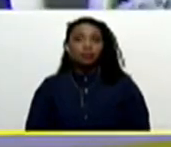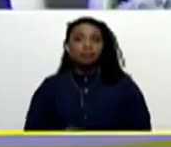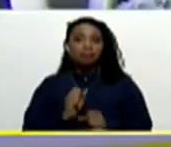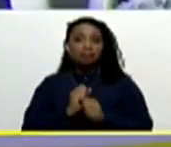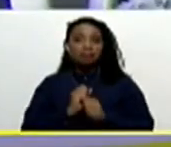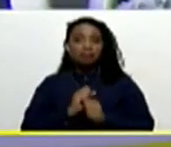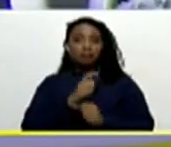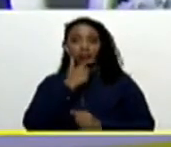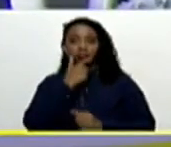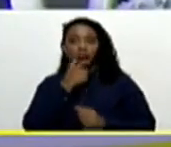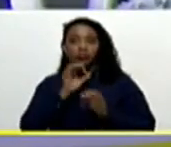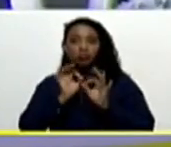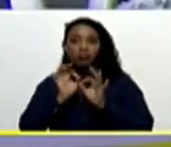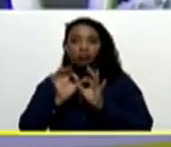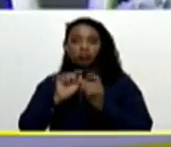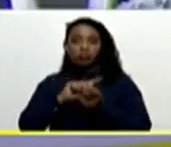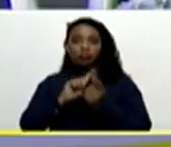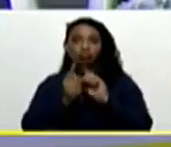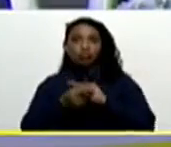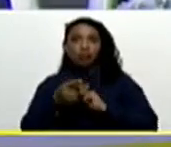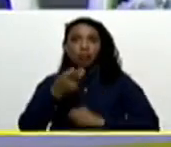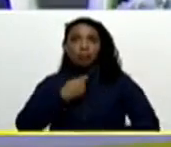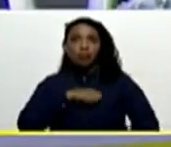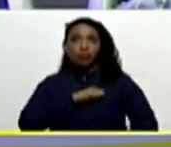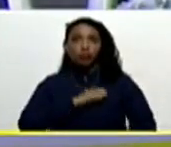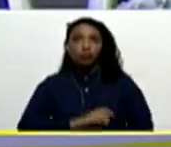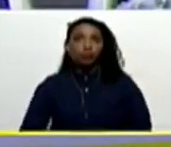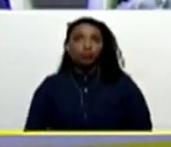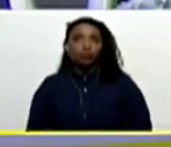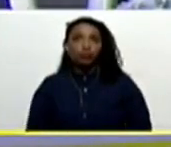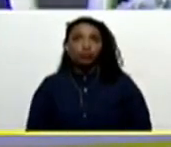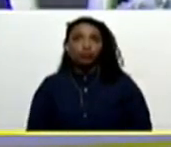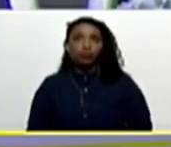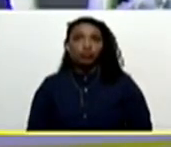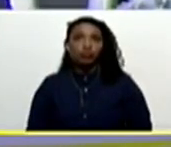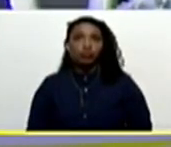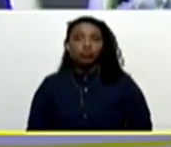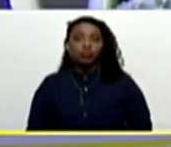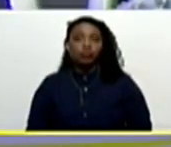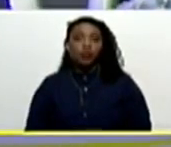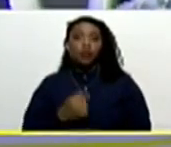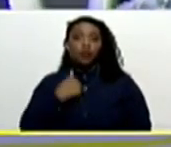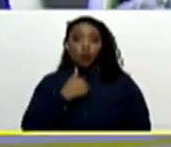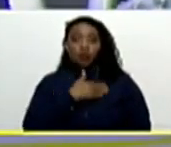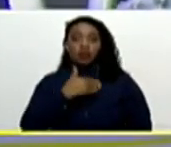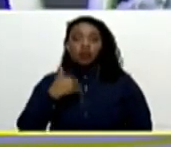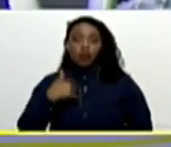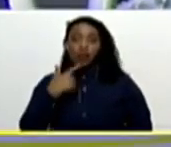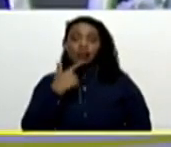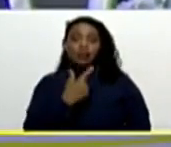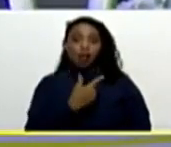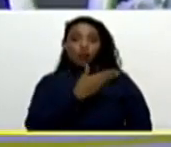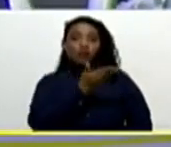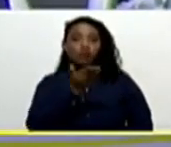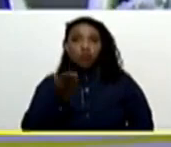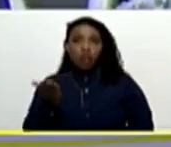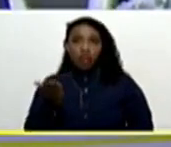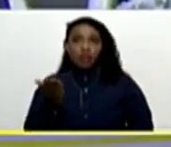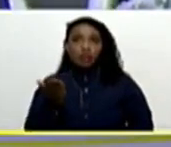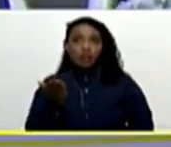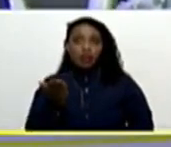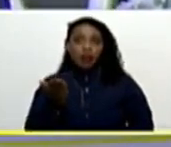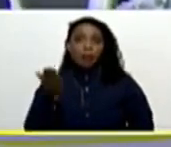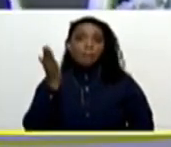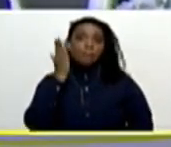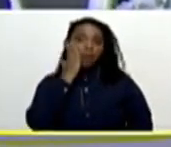I say to his dear parents and siblings and family. Y quisiera decirle a sus padres, su